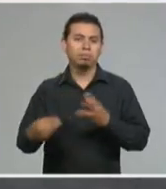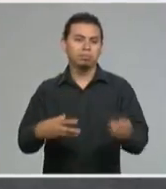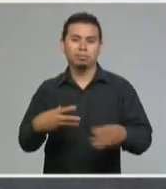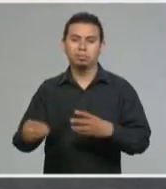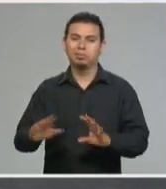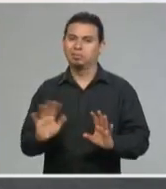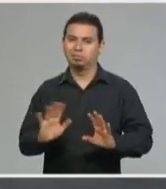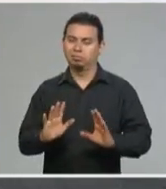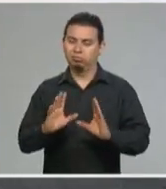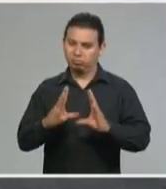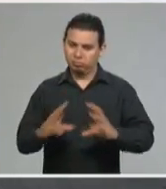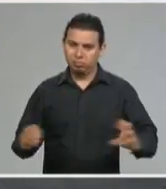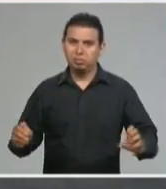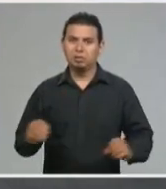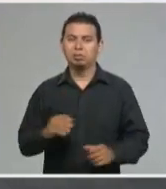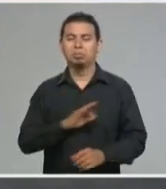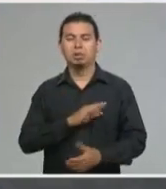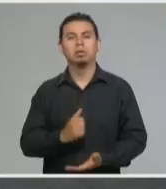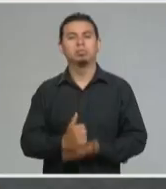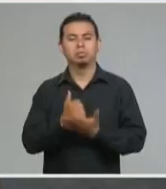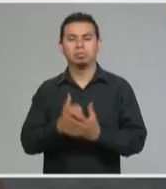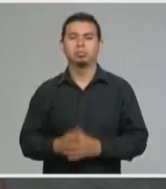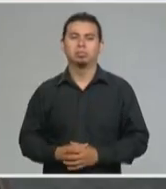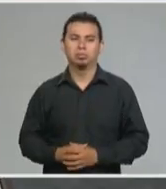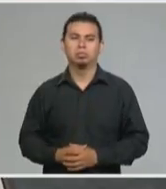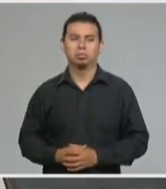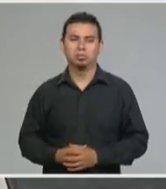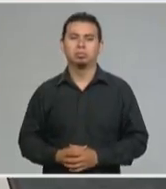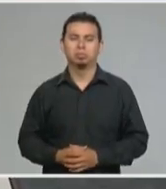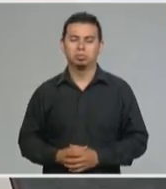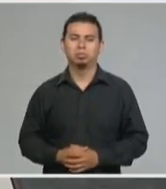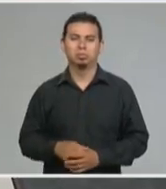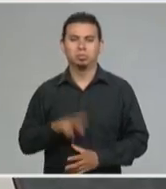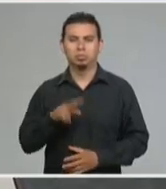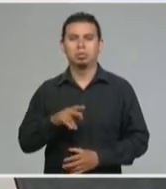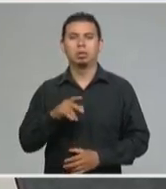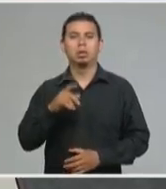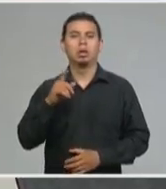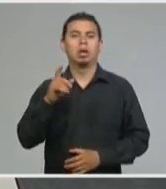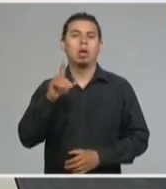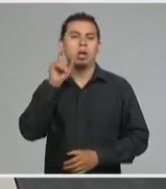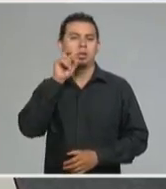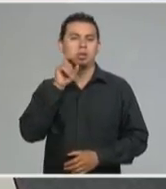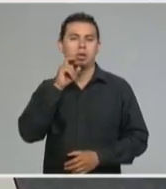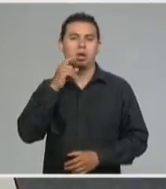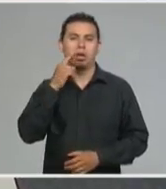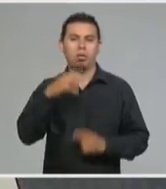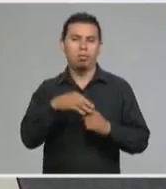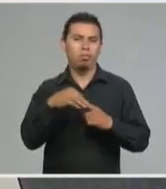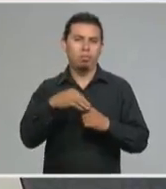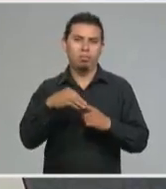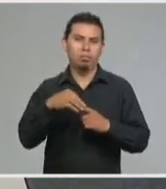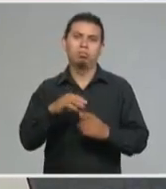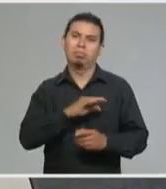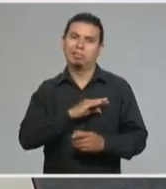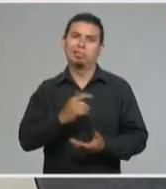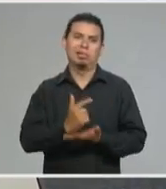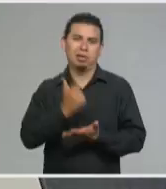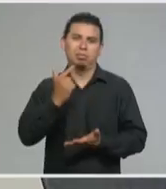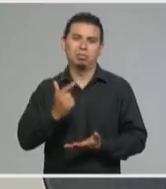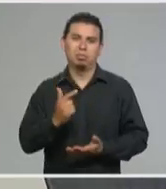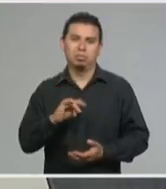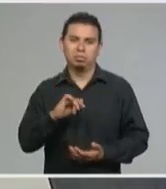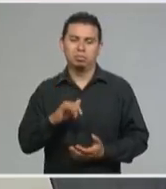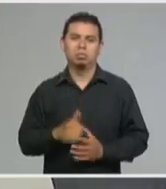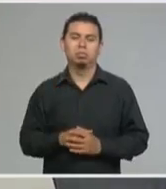cabo, eso también puede ser. Sexo oral, por decirlo de alguna forma. Así es, el sexo oral es tal vez el principal factor de riesgo en Estados Unidos y